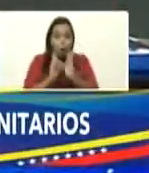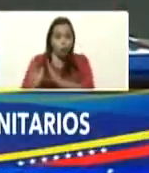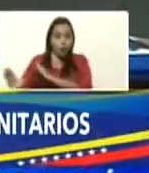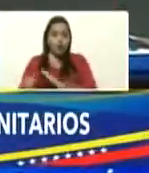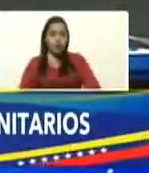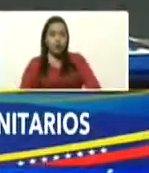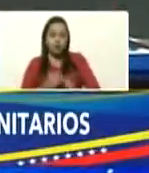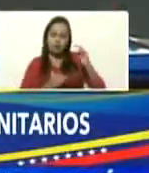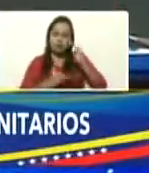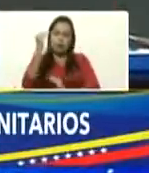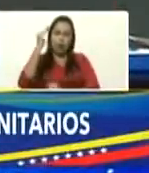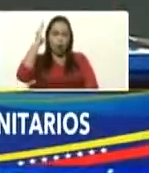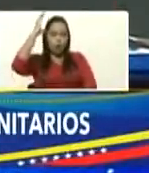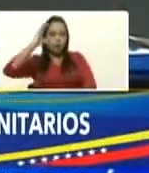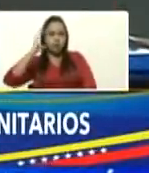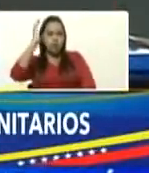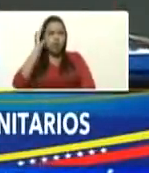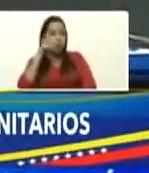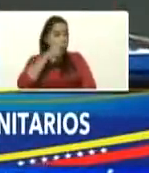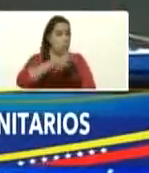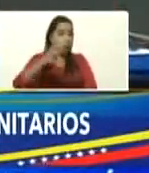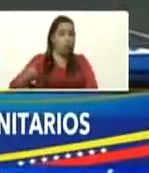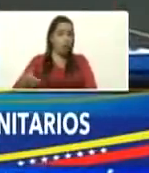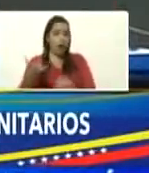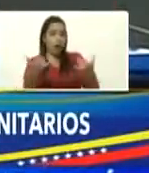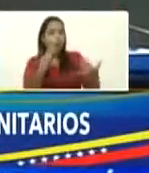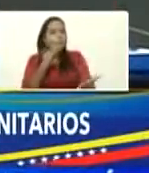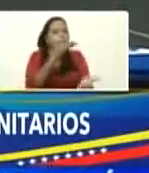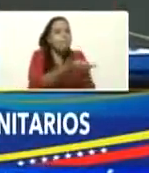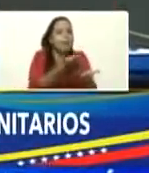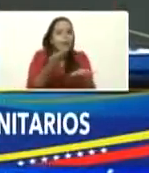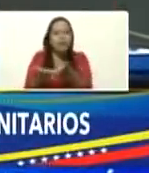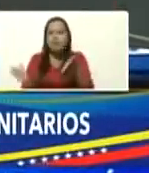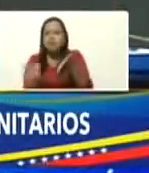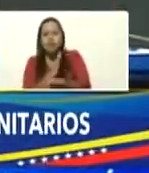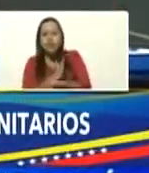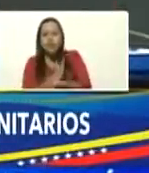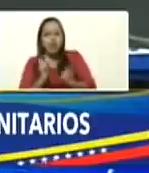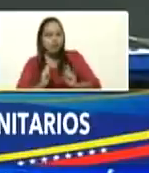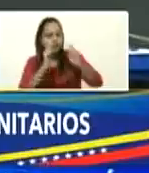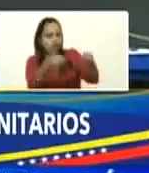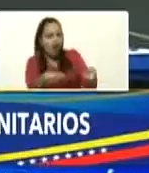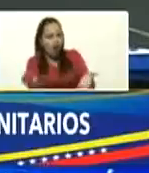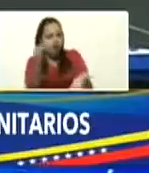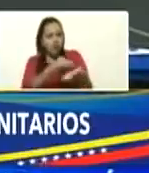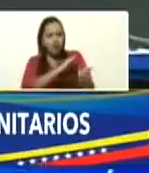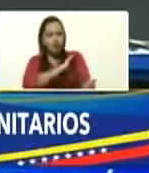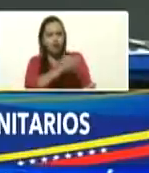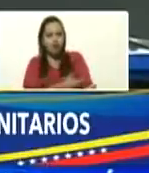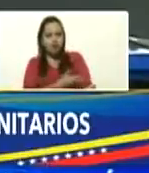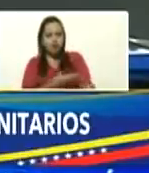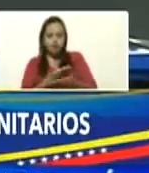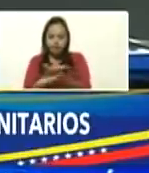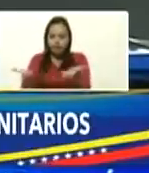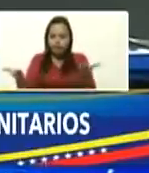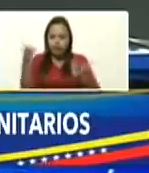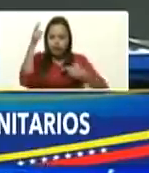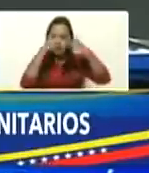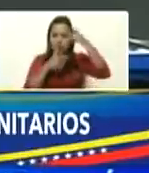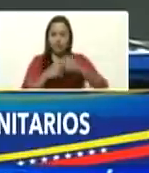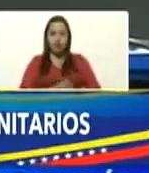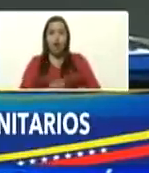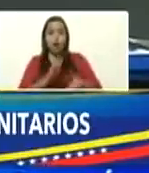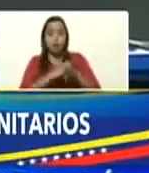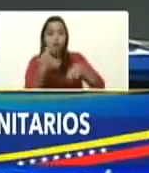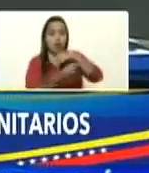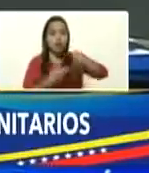su conciencia. Y este pueblo lo que está reclamando es la restitución en el poder que Chávez les ofreció. Porque esta